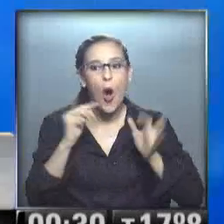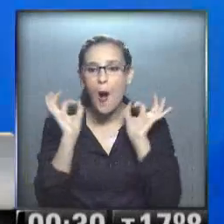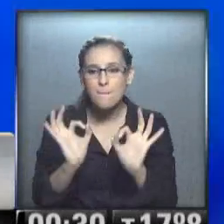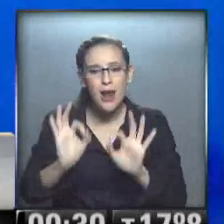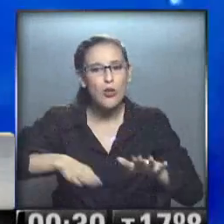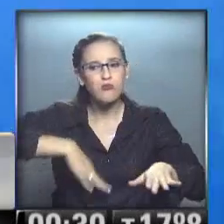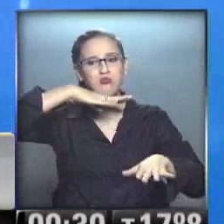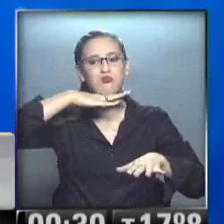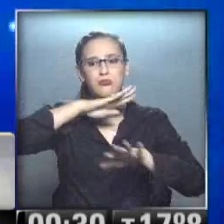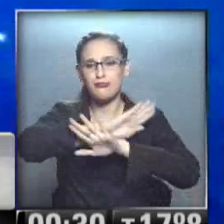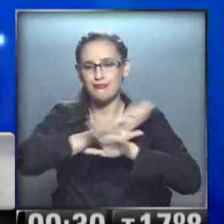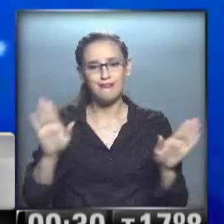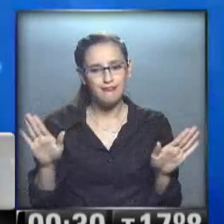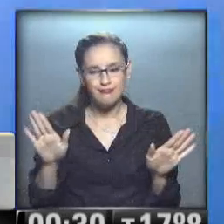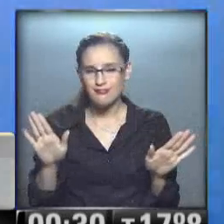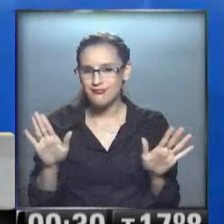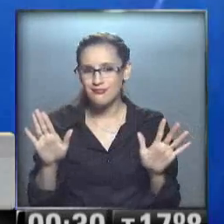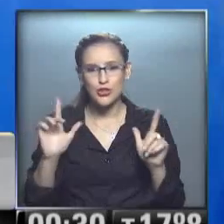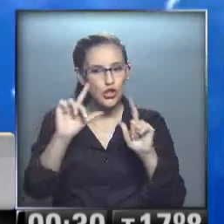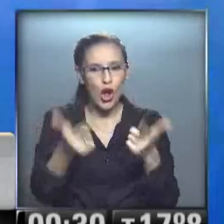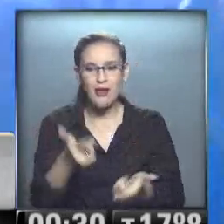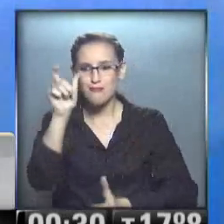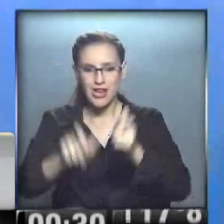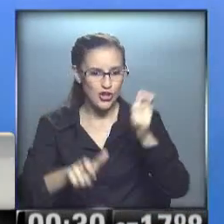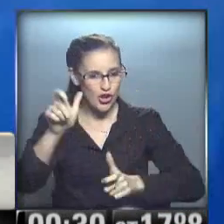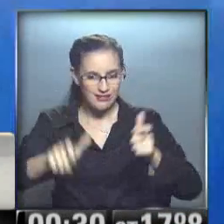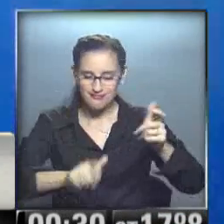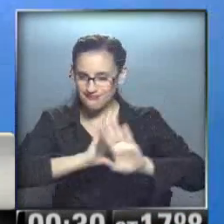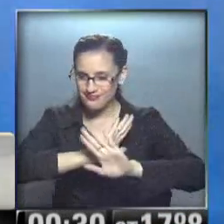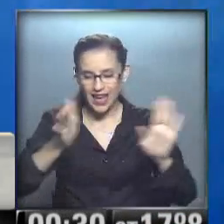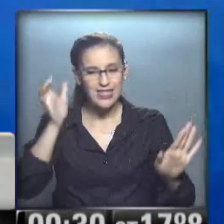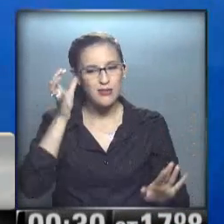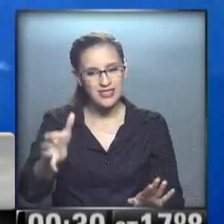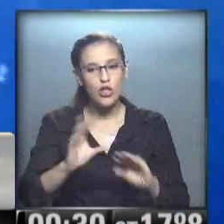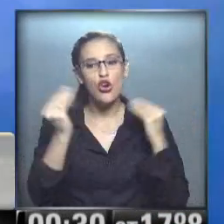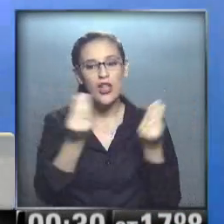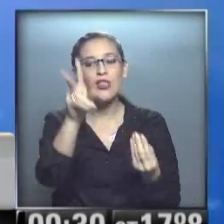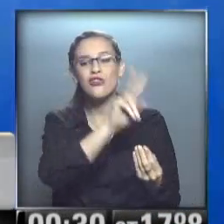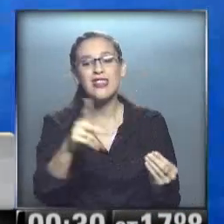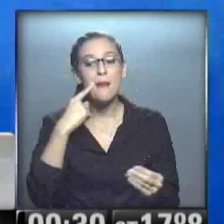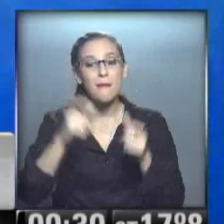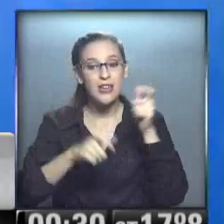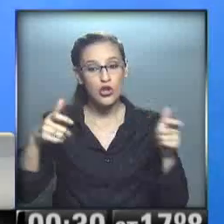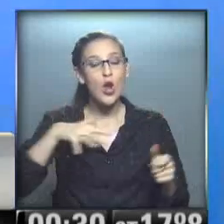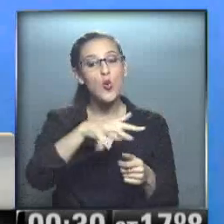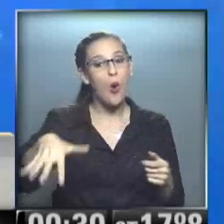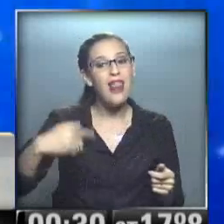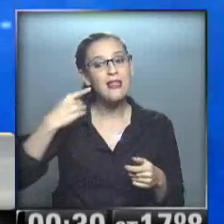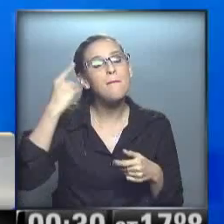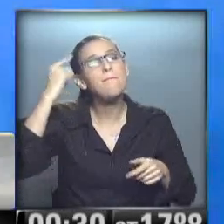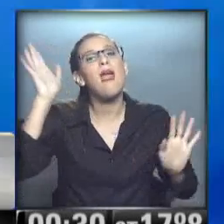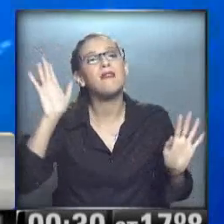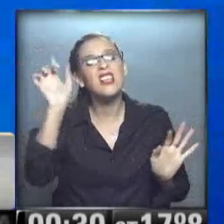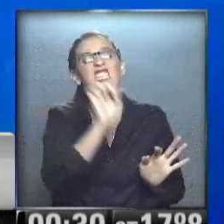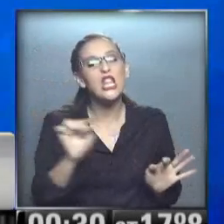los campings tienen toda la capacidad también al máximo. El hipódromo tiene una capacidad para 200.000 personas. Se espera que al menos